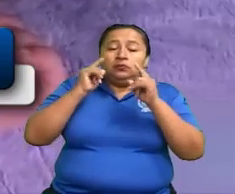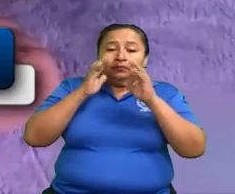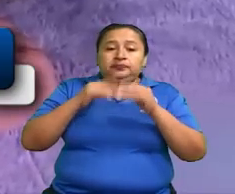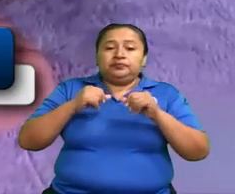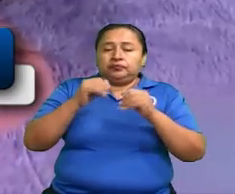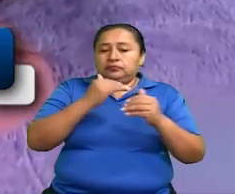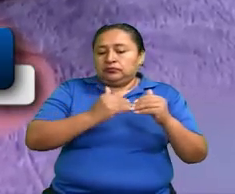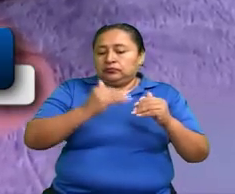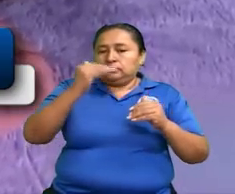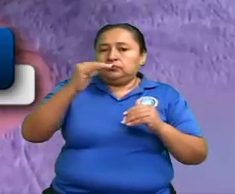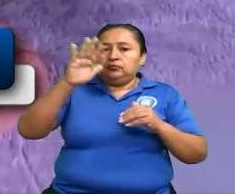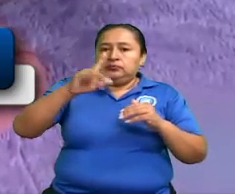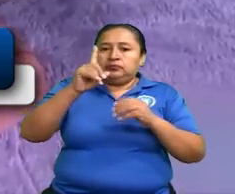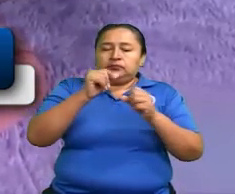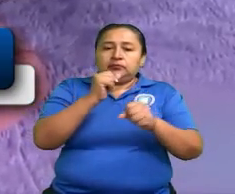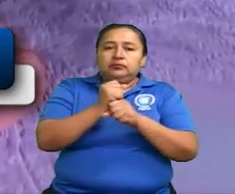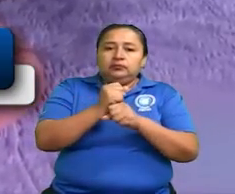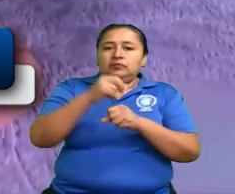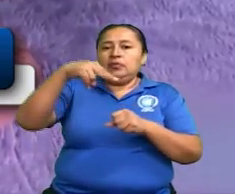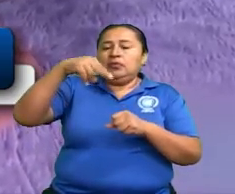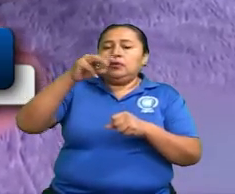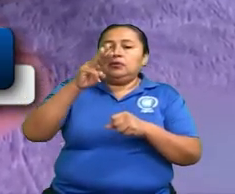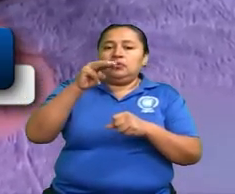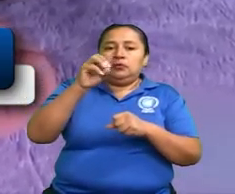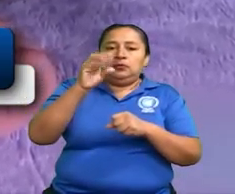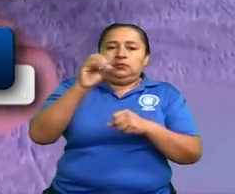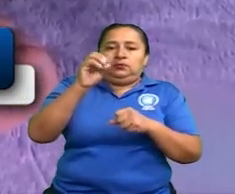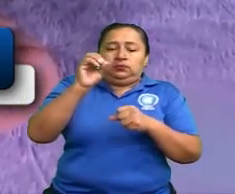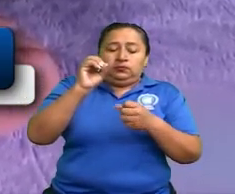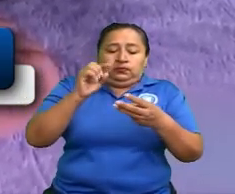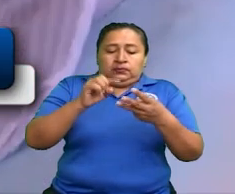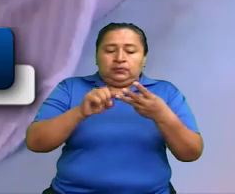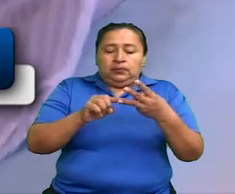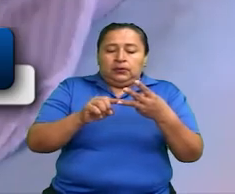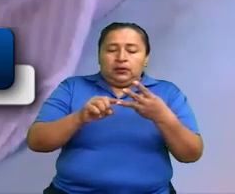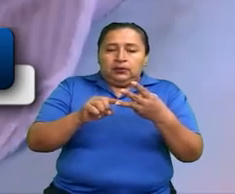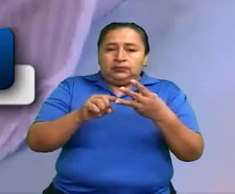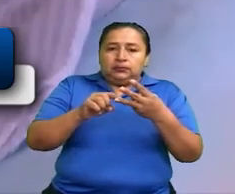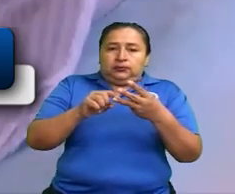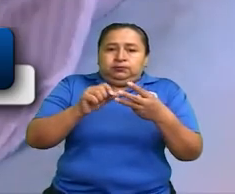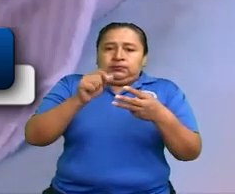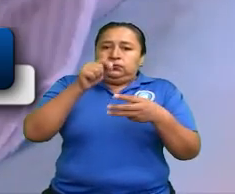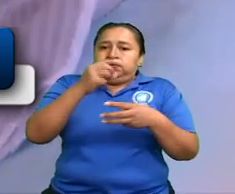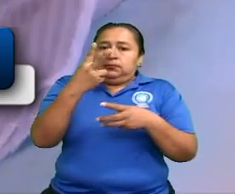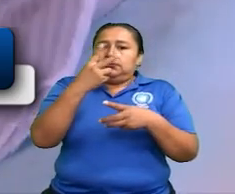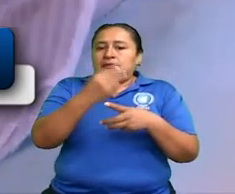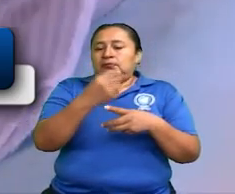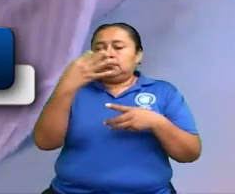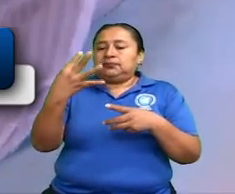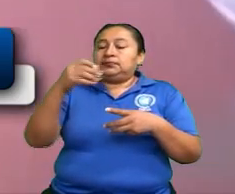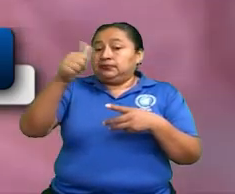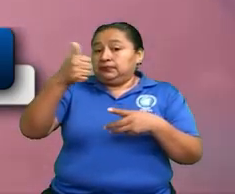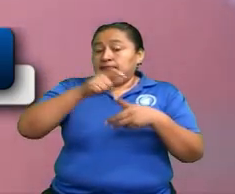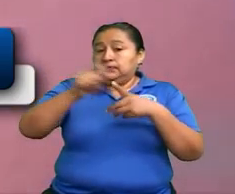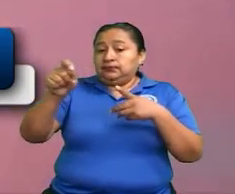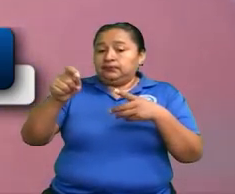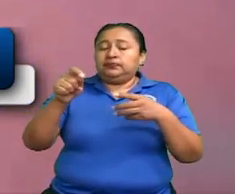de menor de 1 año. Tenemos la neumococo que se aplica a los 2, a los 4 y a los